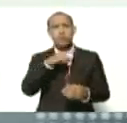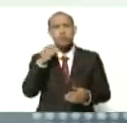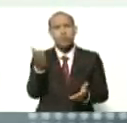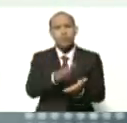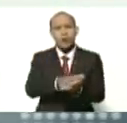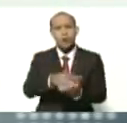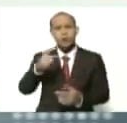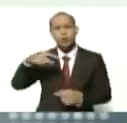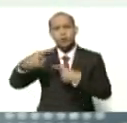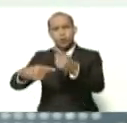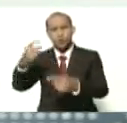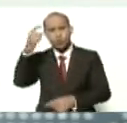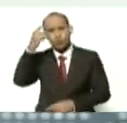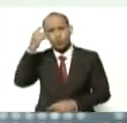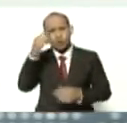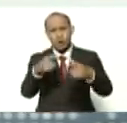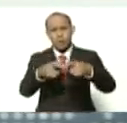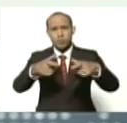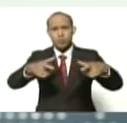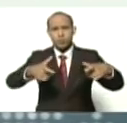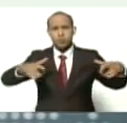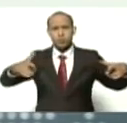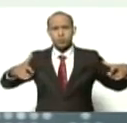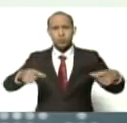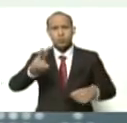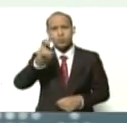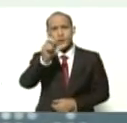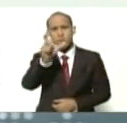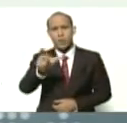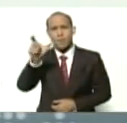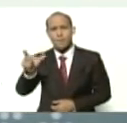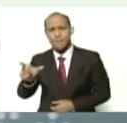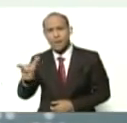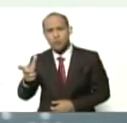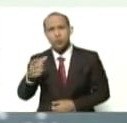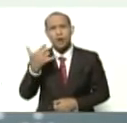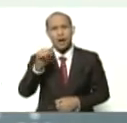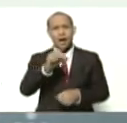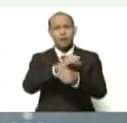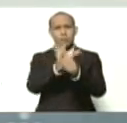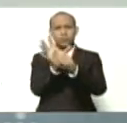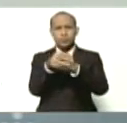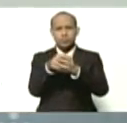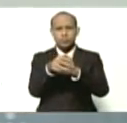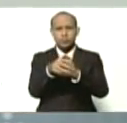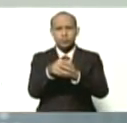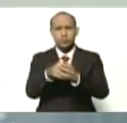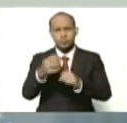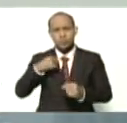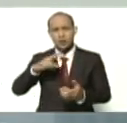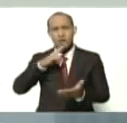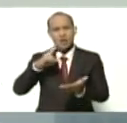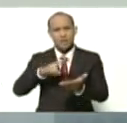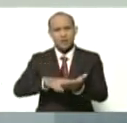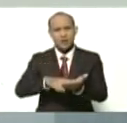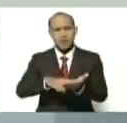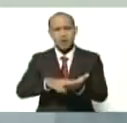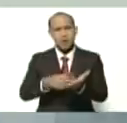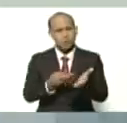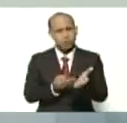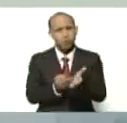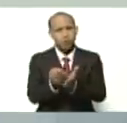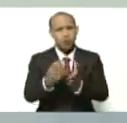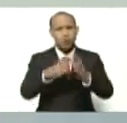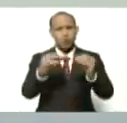diarios y los nuevos fallecidos son de variantes brasileras tengo que decírselo a todo venezuela